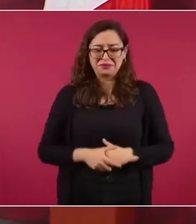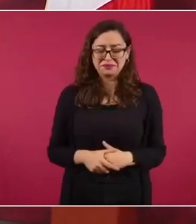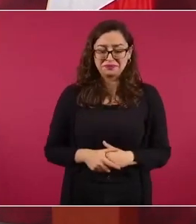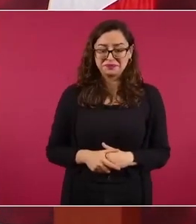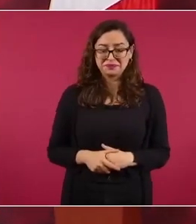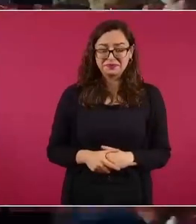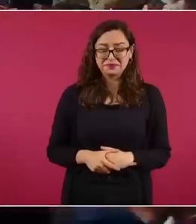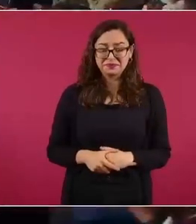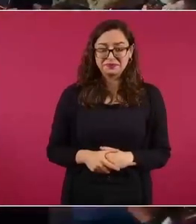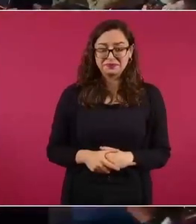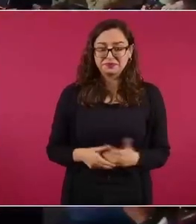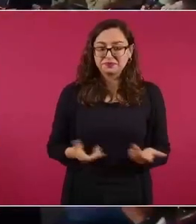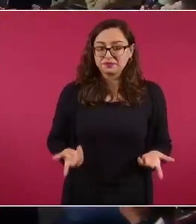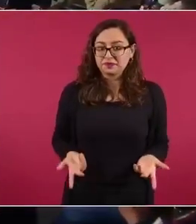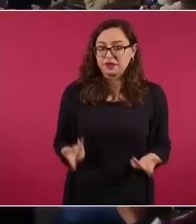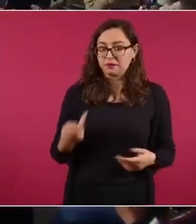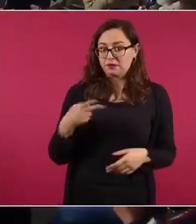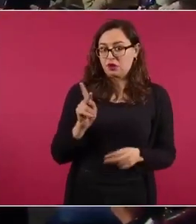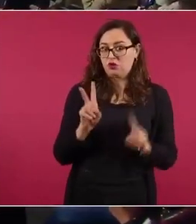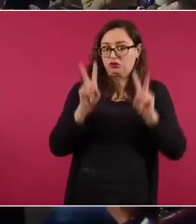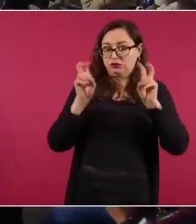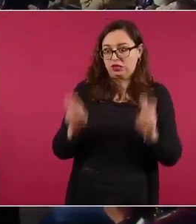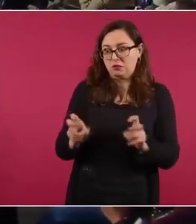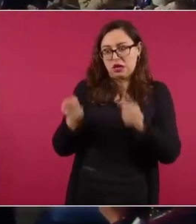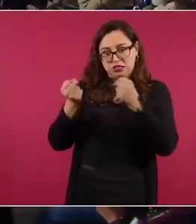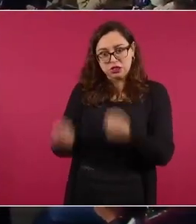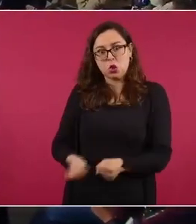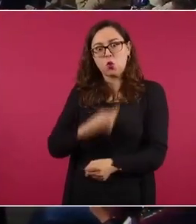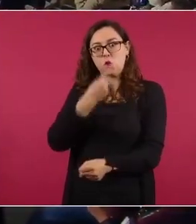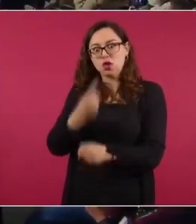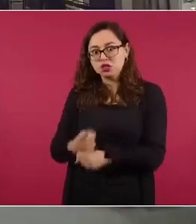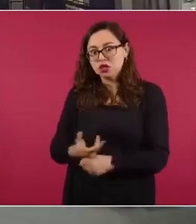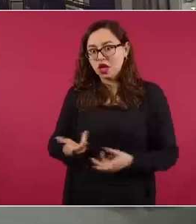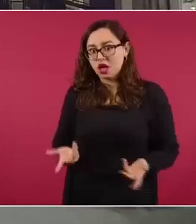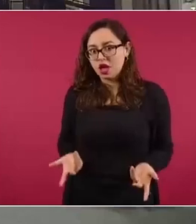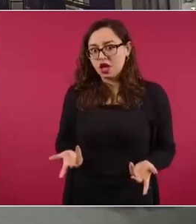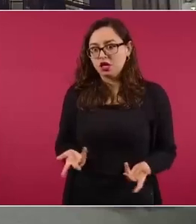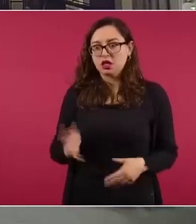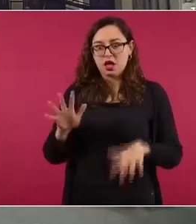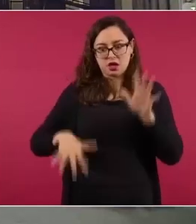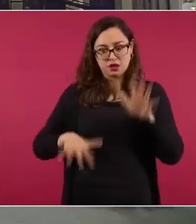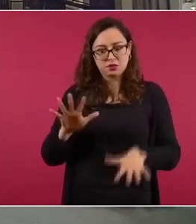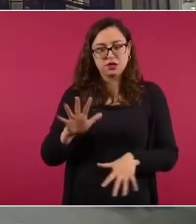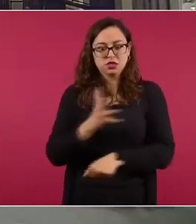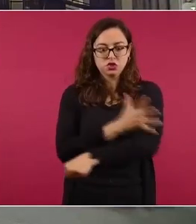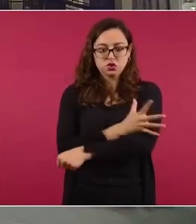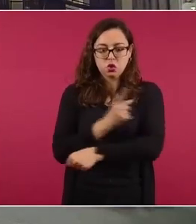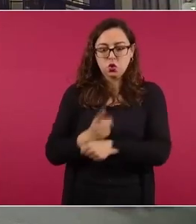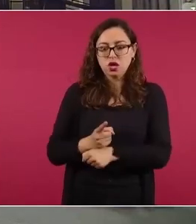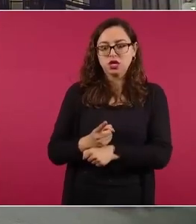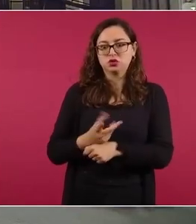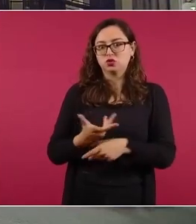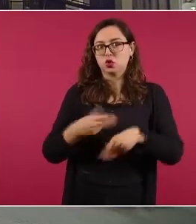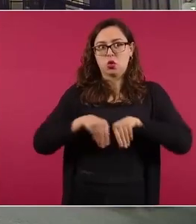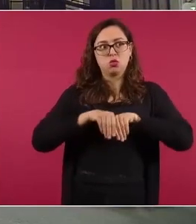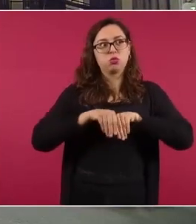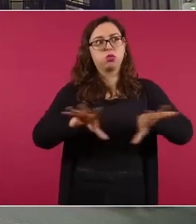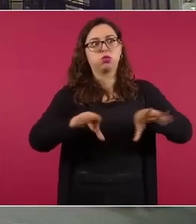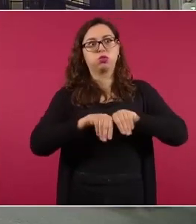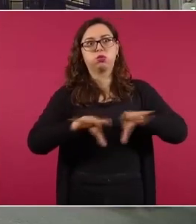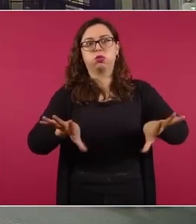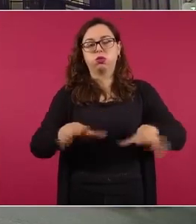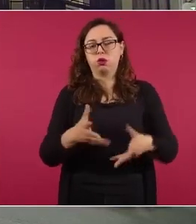Sí, pero en decisiones de carácter de seguridad nacional, donde la transparencia es un riesgo, digamos, en pero operativos no, esto es, antidelictivos.